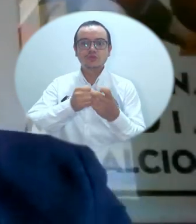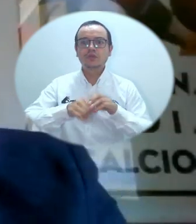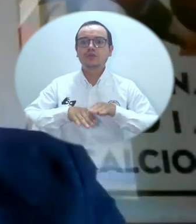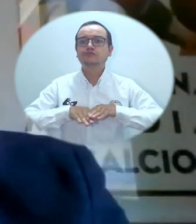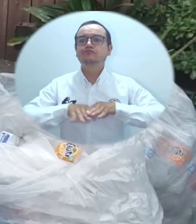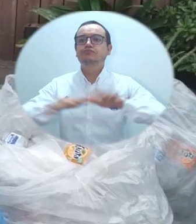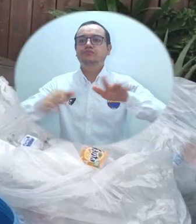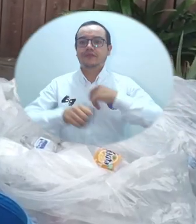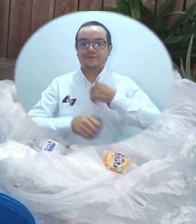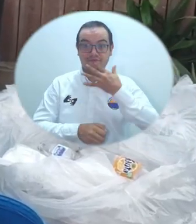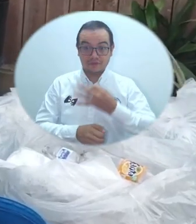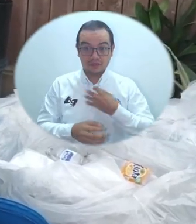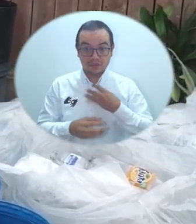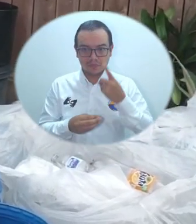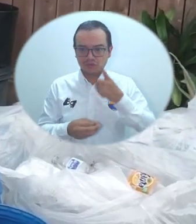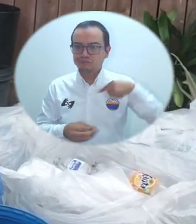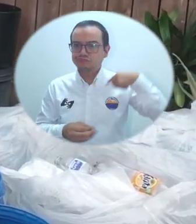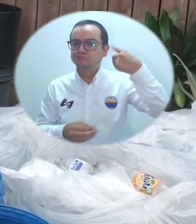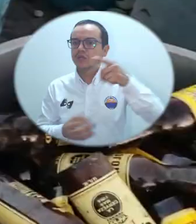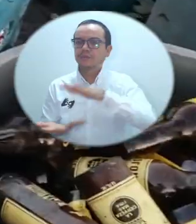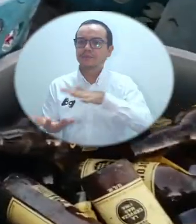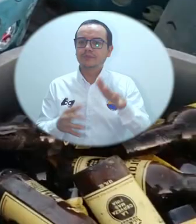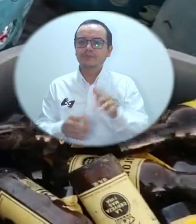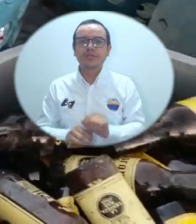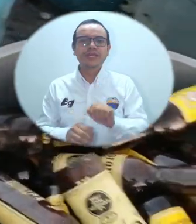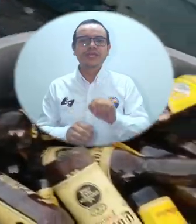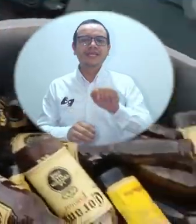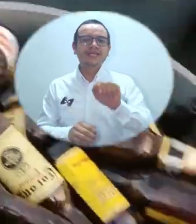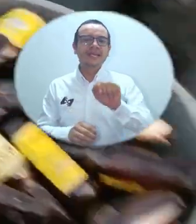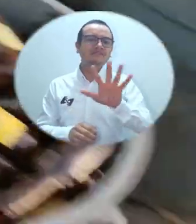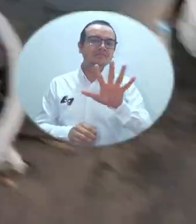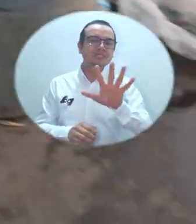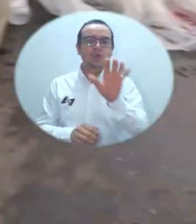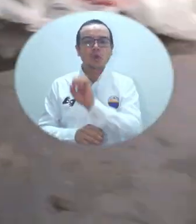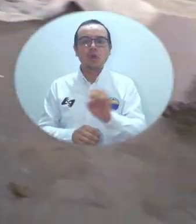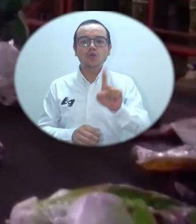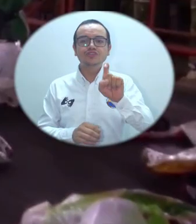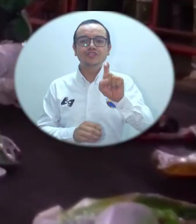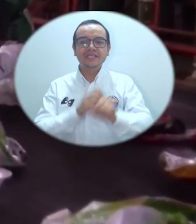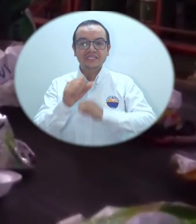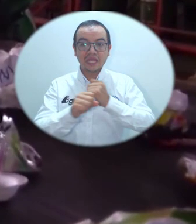en los próximos 5-6 años vamos a ver un incremento significativo de tratamiento.